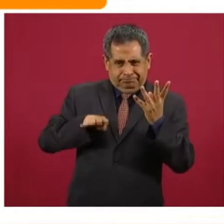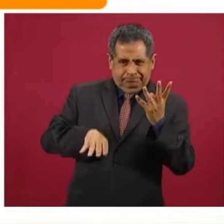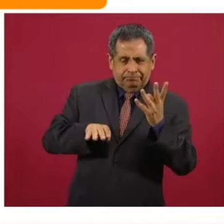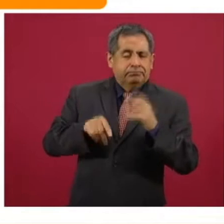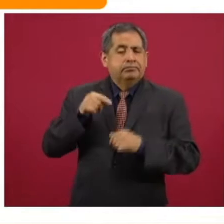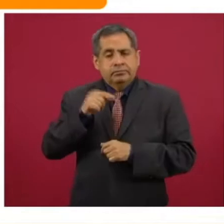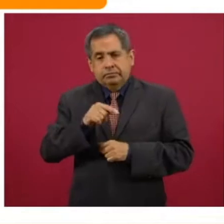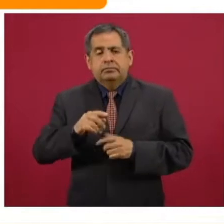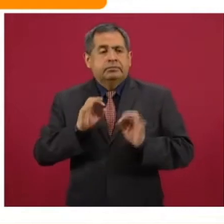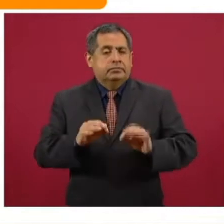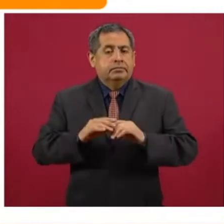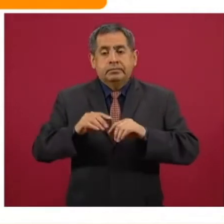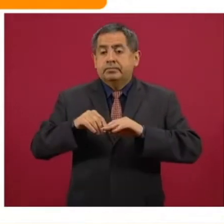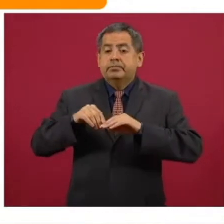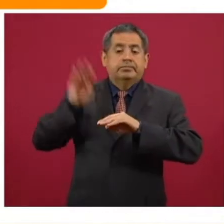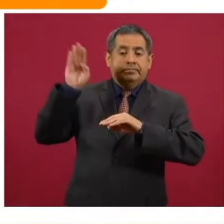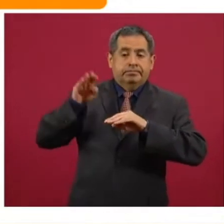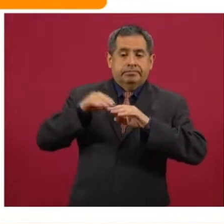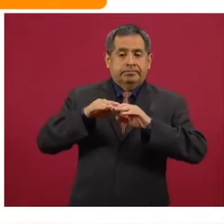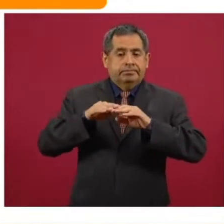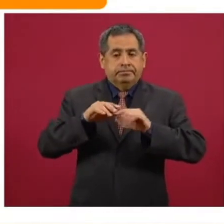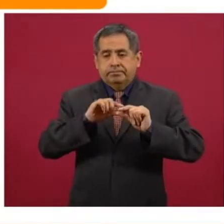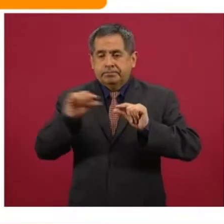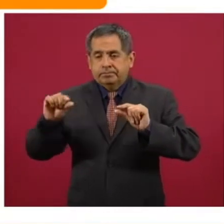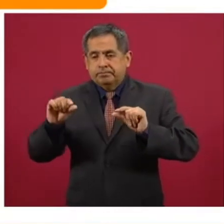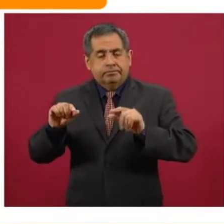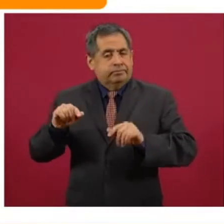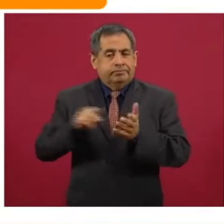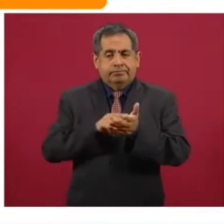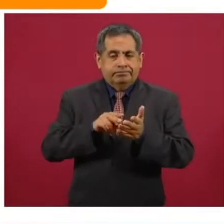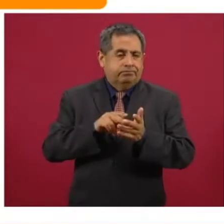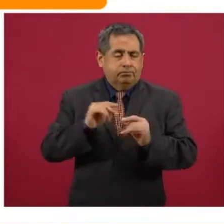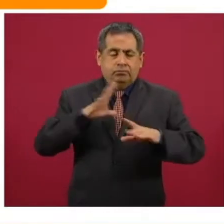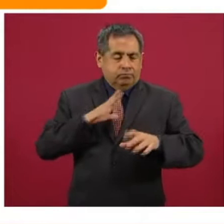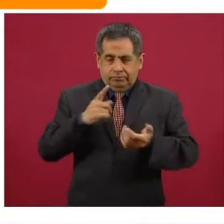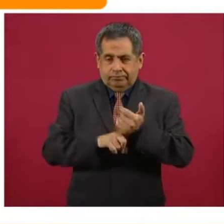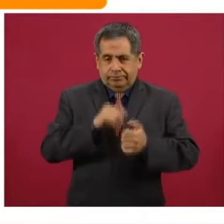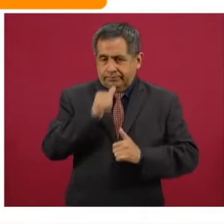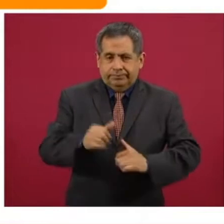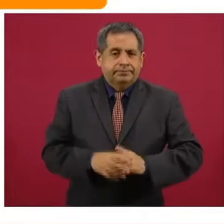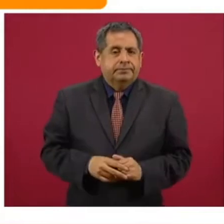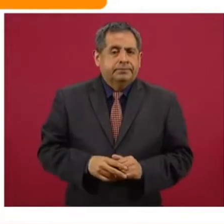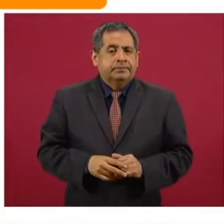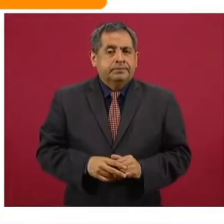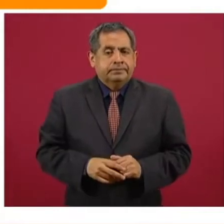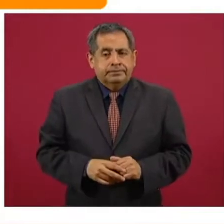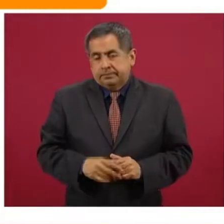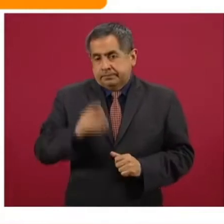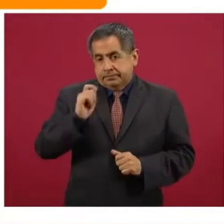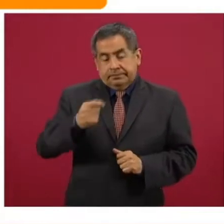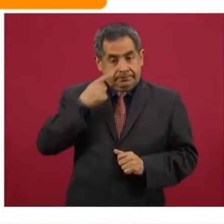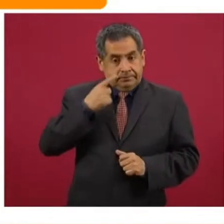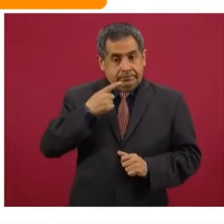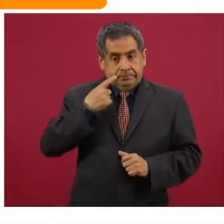y el segmento de arriba son los que resultaron negativos. Por supuesto, también en términos de atención médica, cada una de